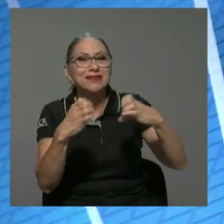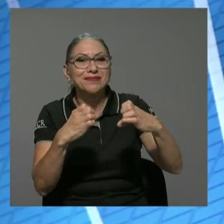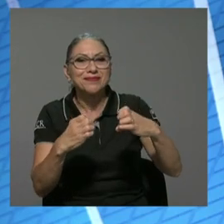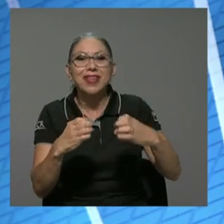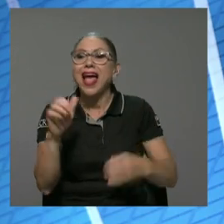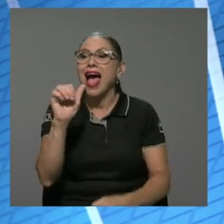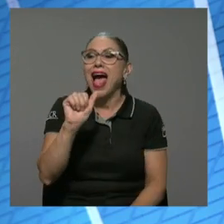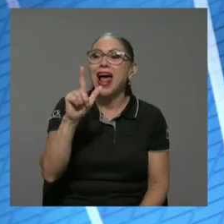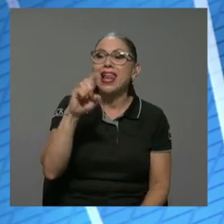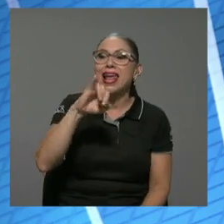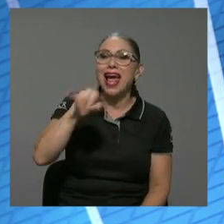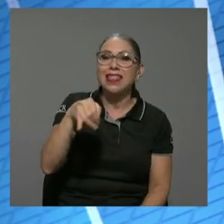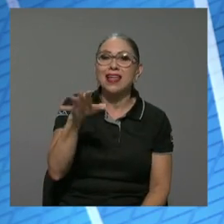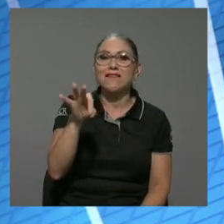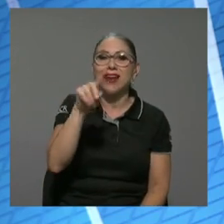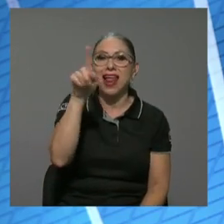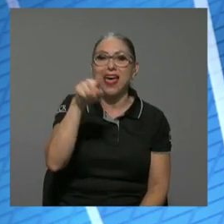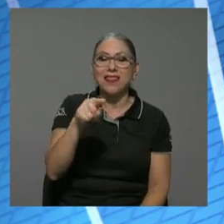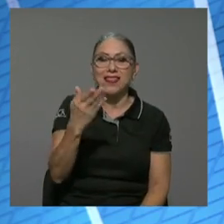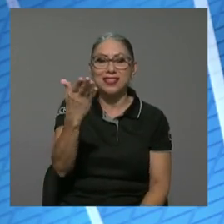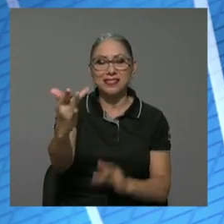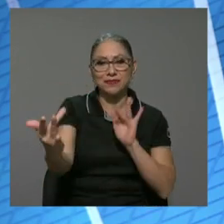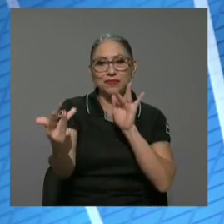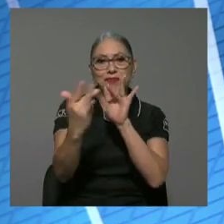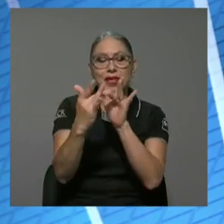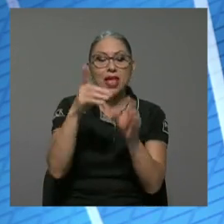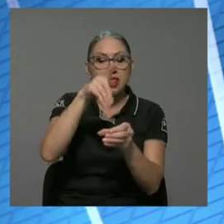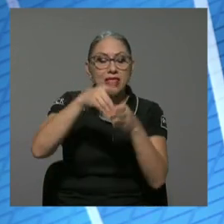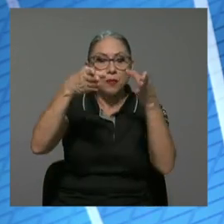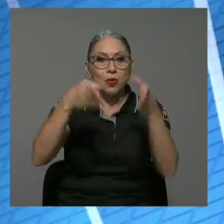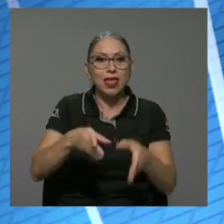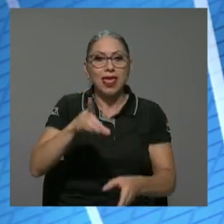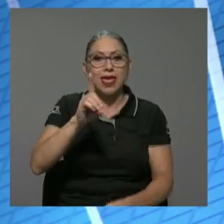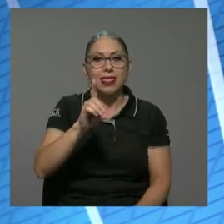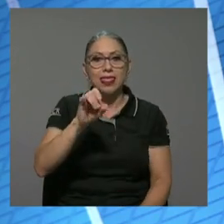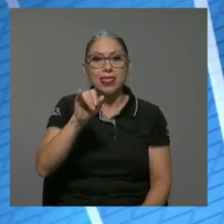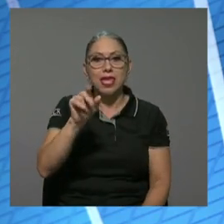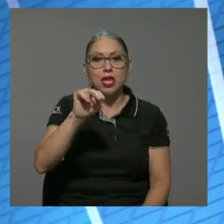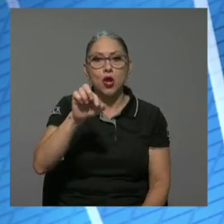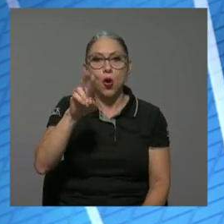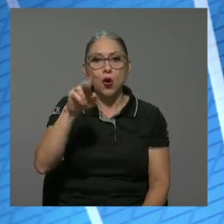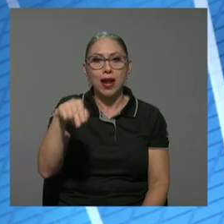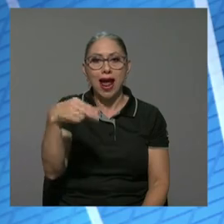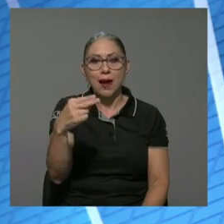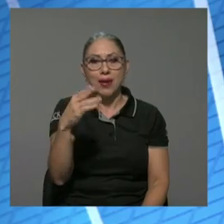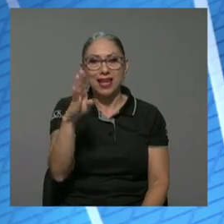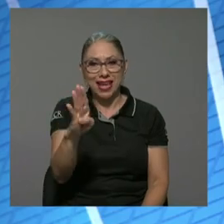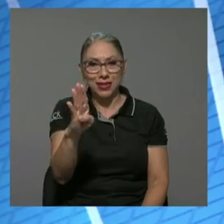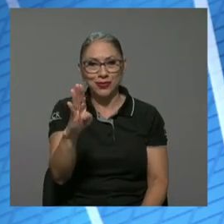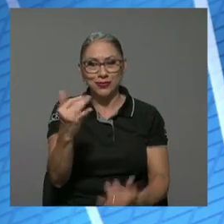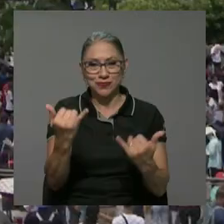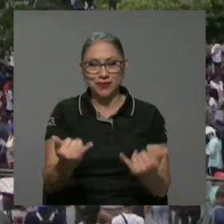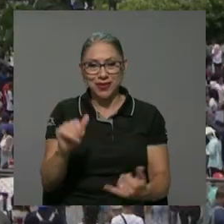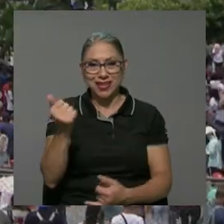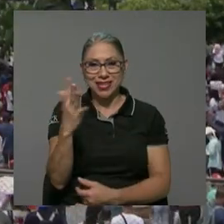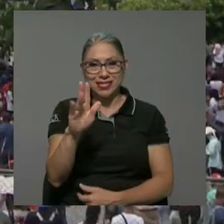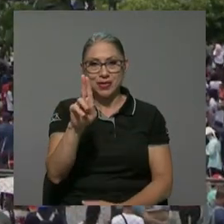Alejandra Fernández desde allá, con la diputada Dinora Barquero, que nos acompañan ahora en 15 UCR. Vamos a la